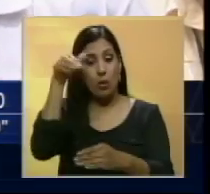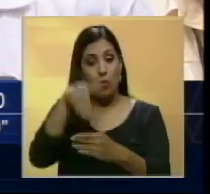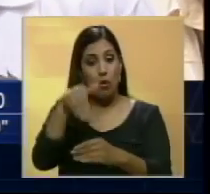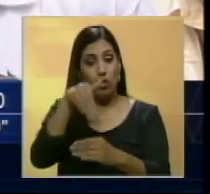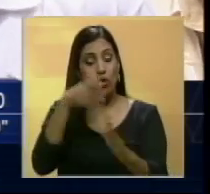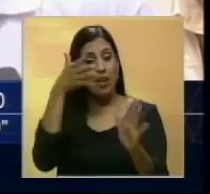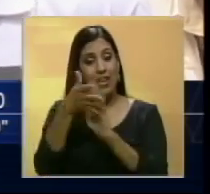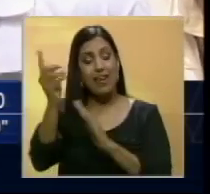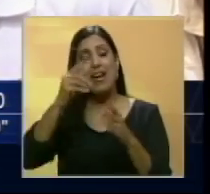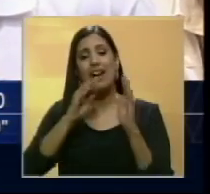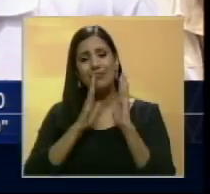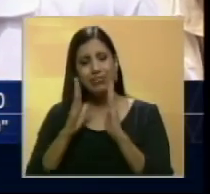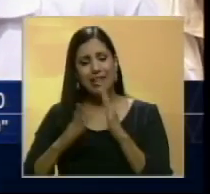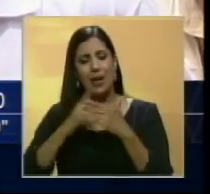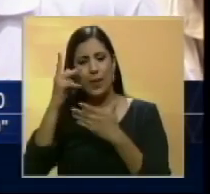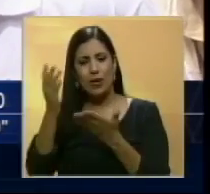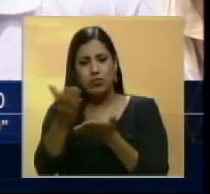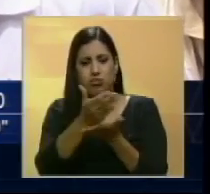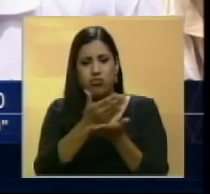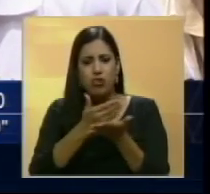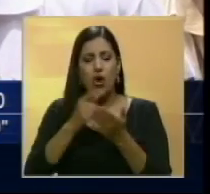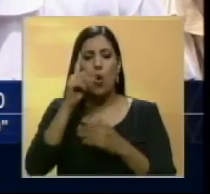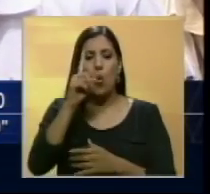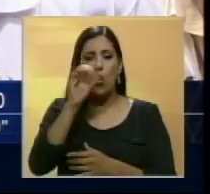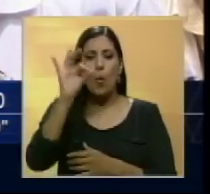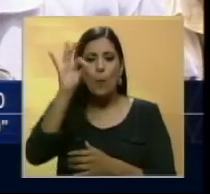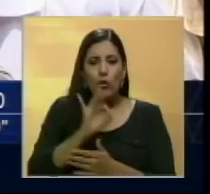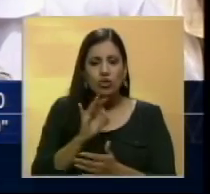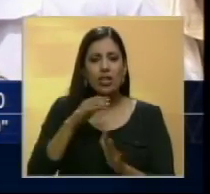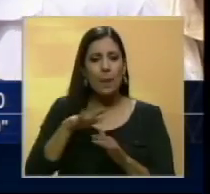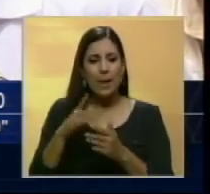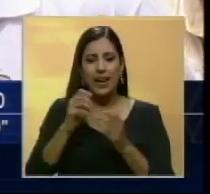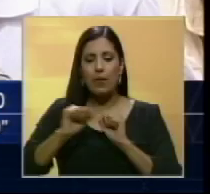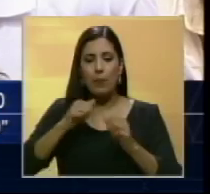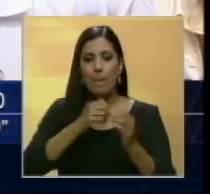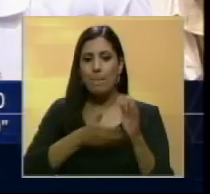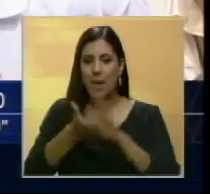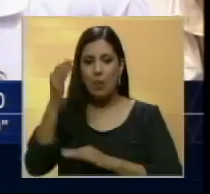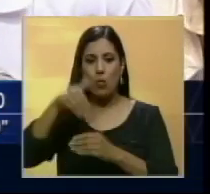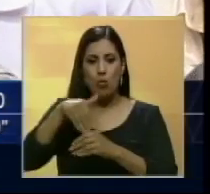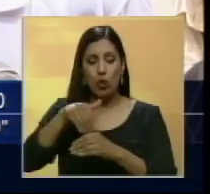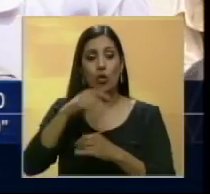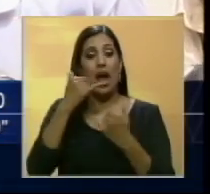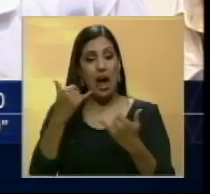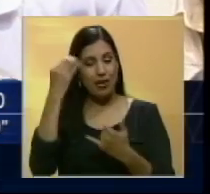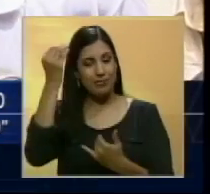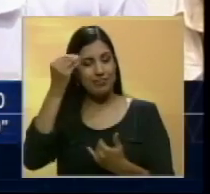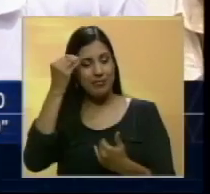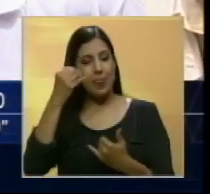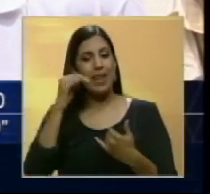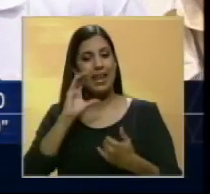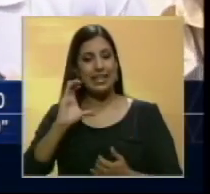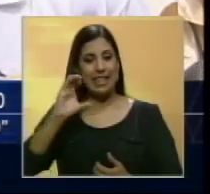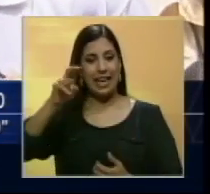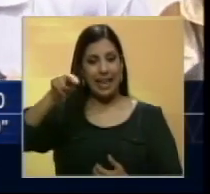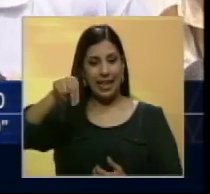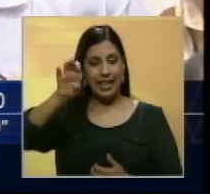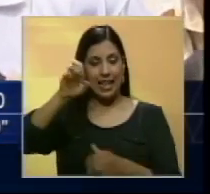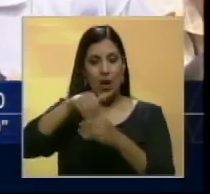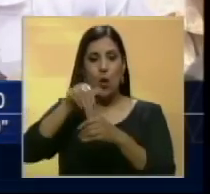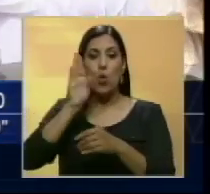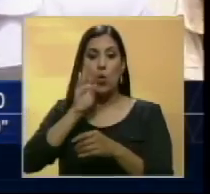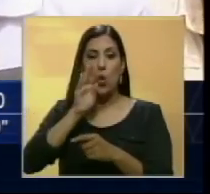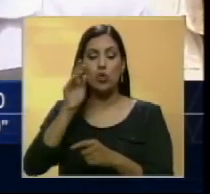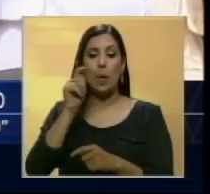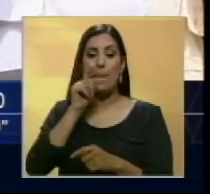Electoral que fije la planilla de recolección del 1% para la activación del referéndum. A su juicio, el CNE está siendo usado